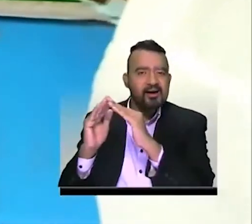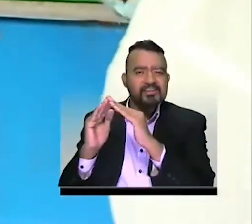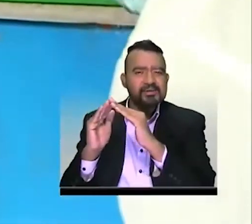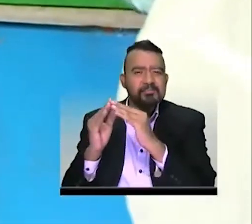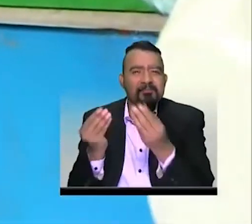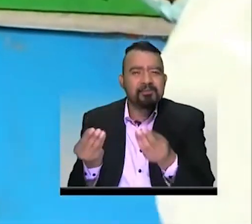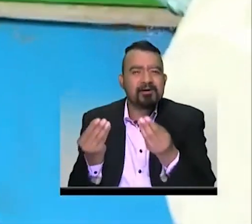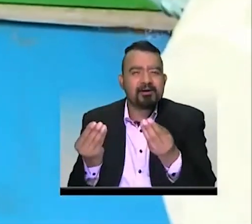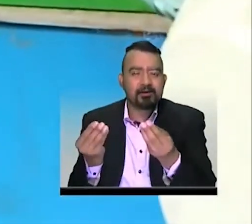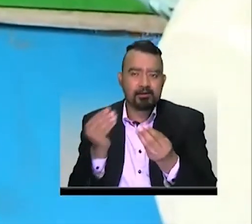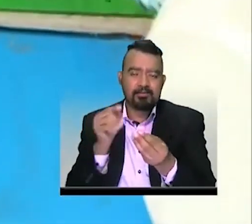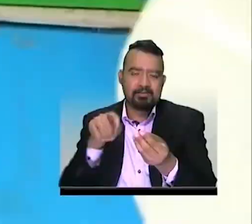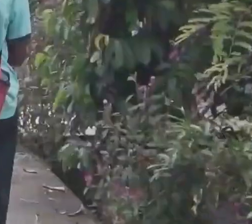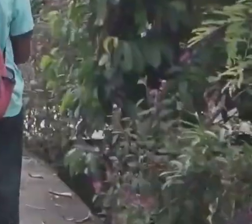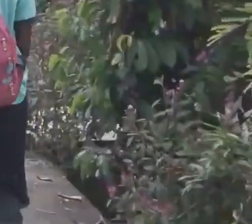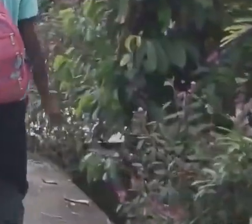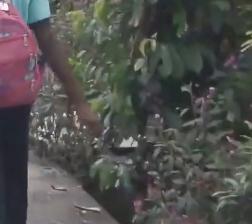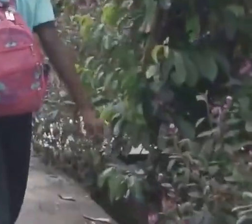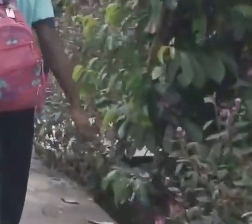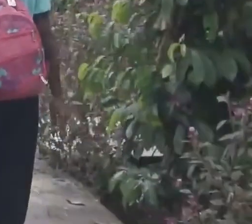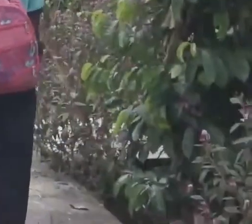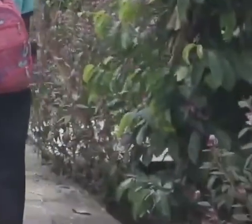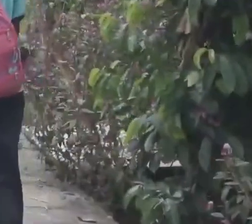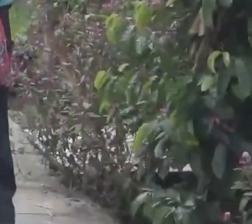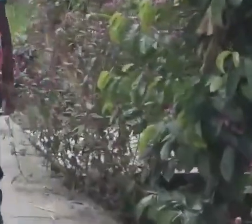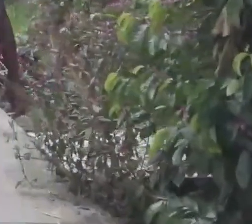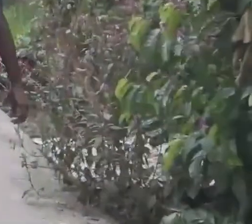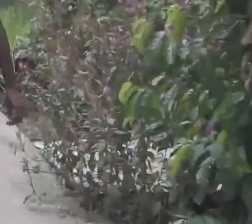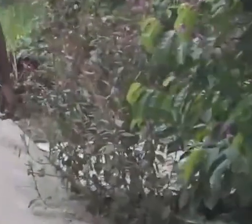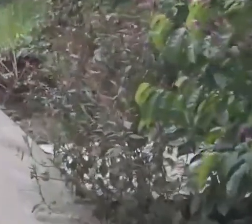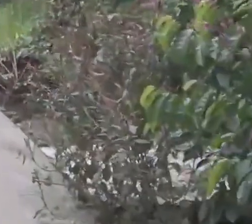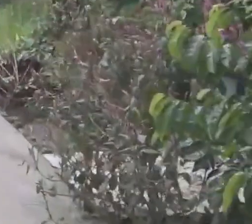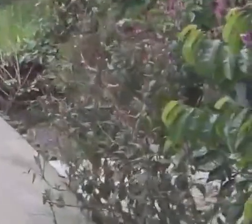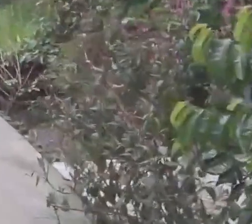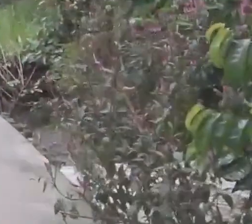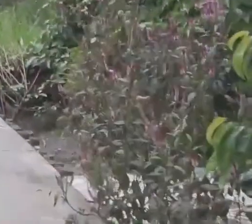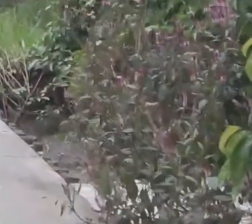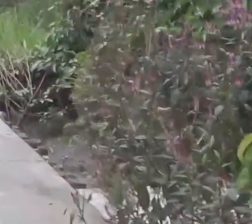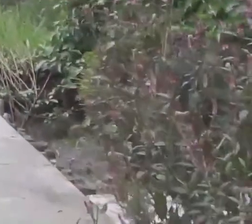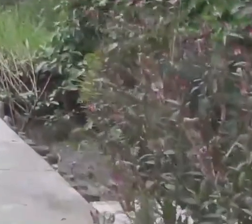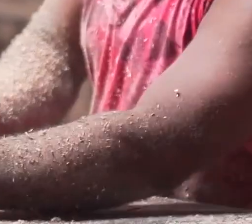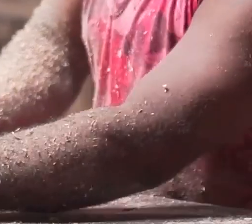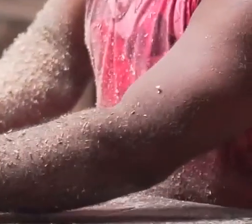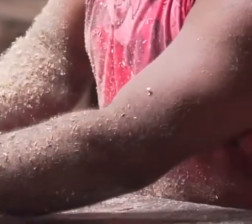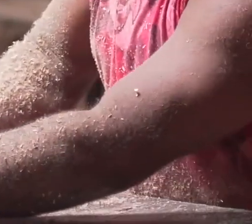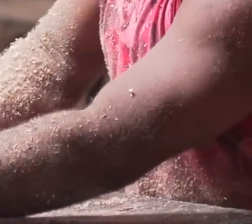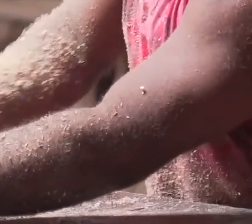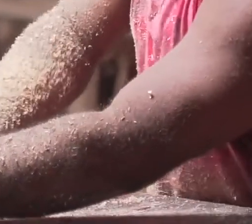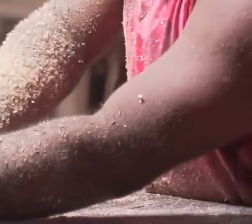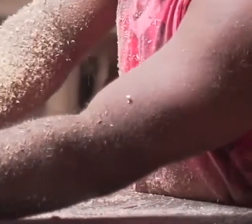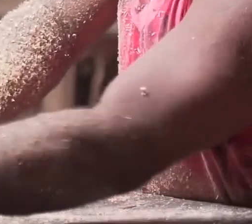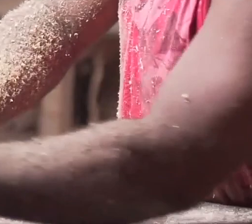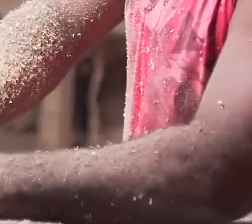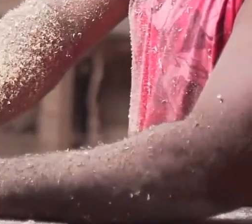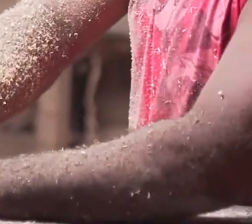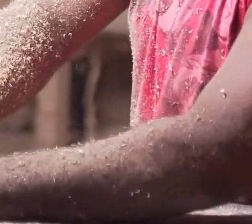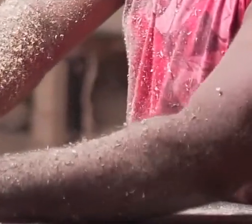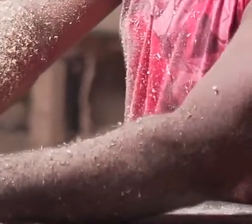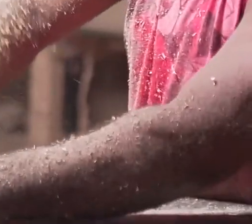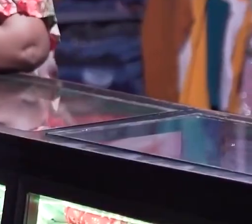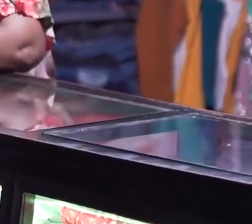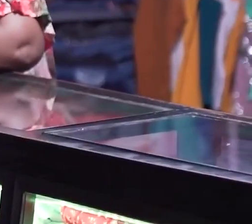y el compromiso de continuar ampliando la adecuación de las vías internas del municipio. ¡Que viva la alegría! ¡Que viva la